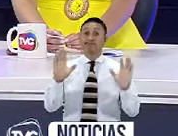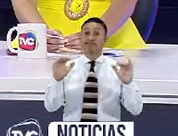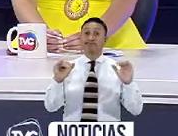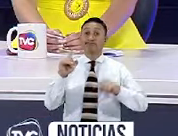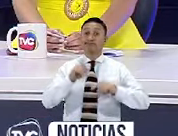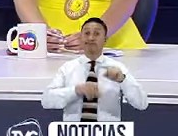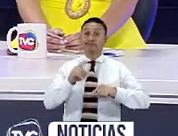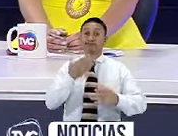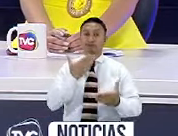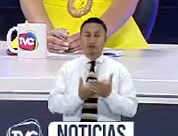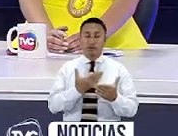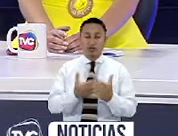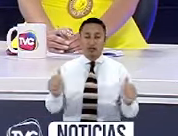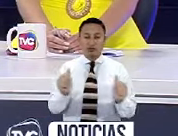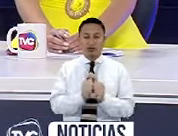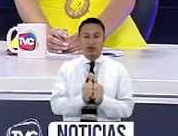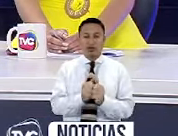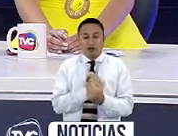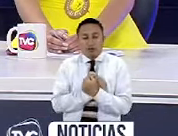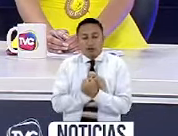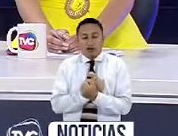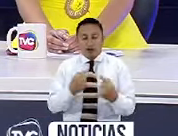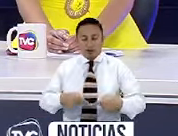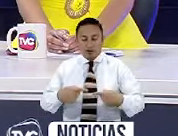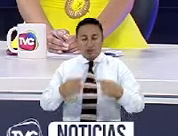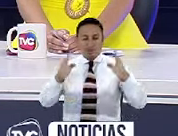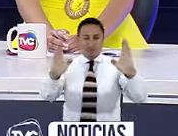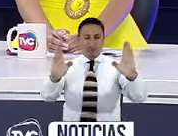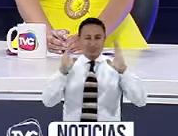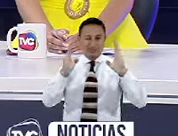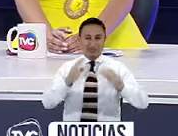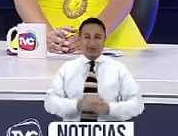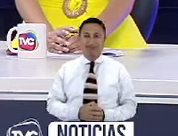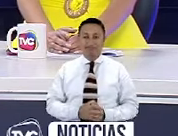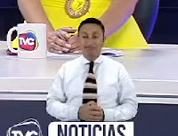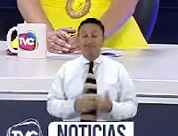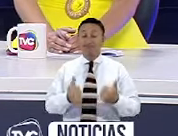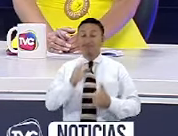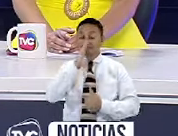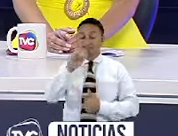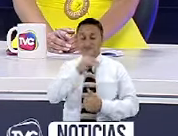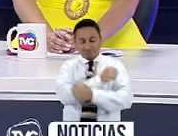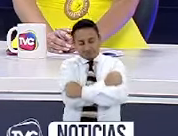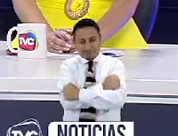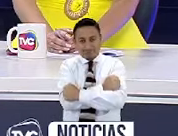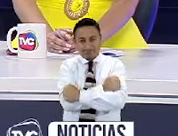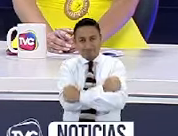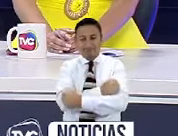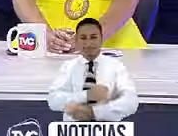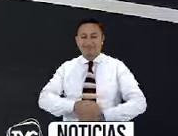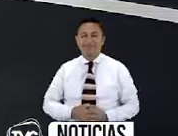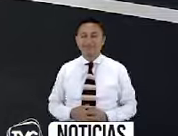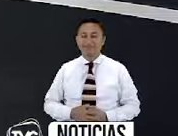Gracias por su compañía, cariño, pero sobre todo esa fiel sintonía, como siempre. Un abrazo grande.